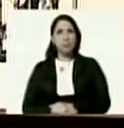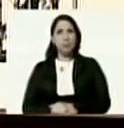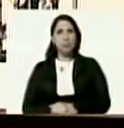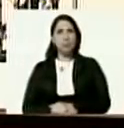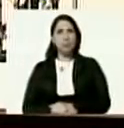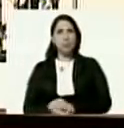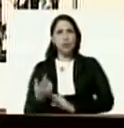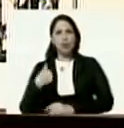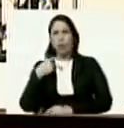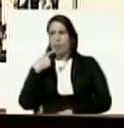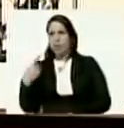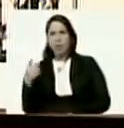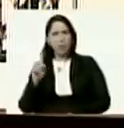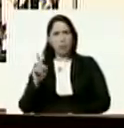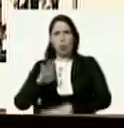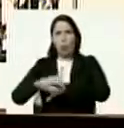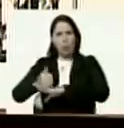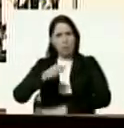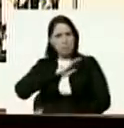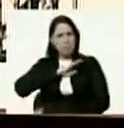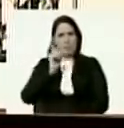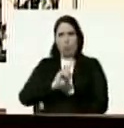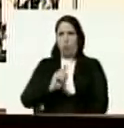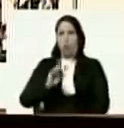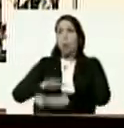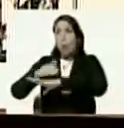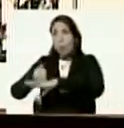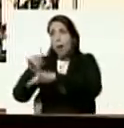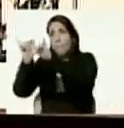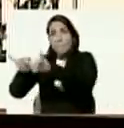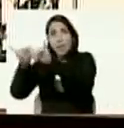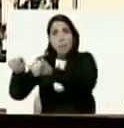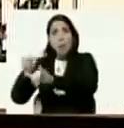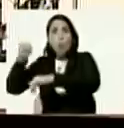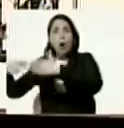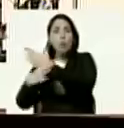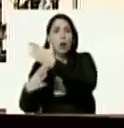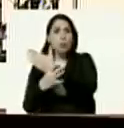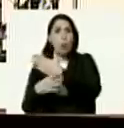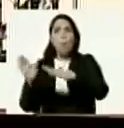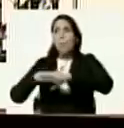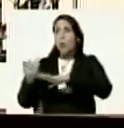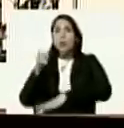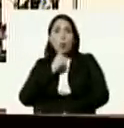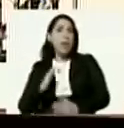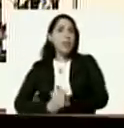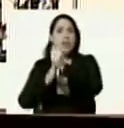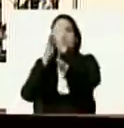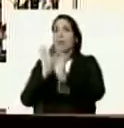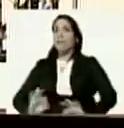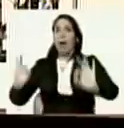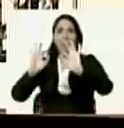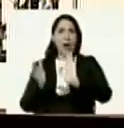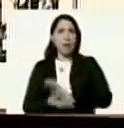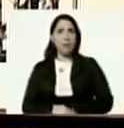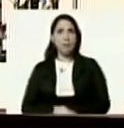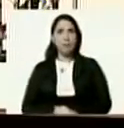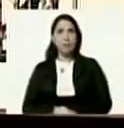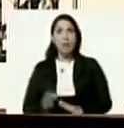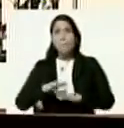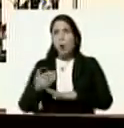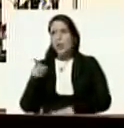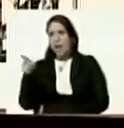Yo le dije, no me eches la culpa. La culpa la tiene Bobolongo porque no es líder, nada. Por